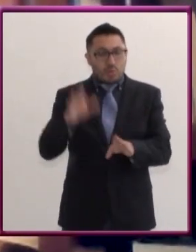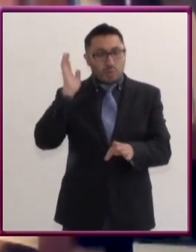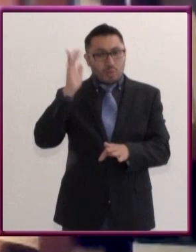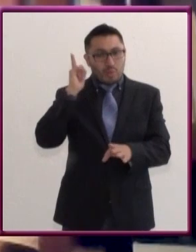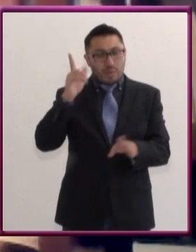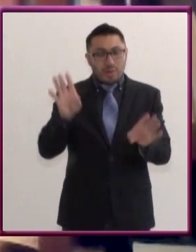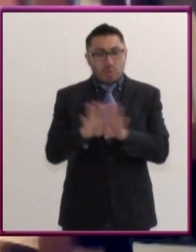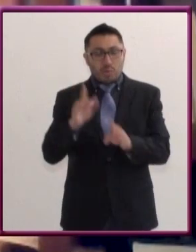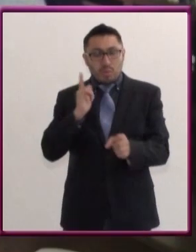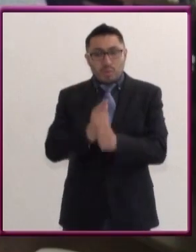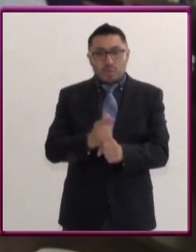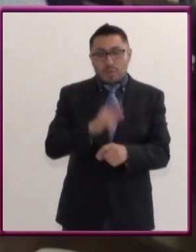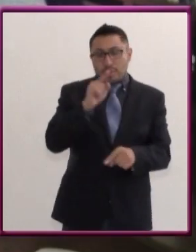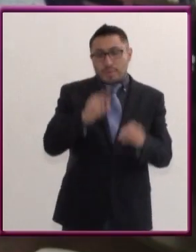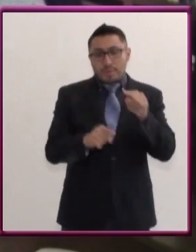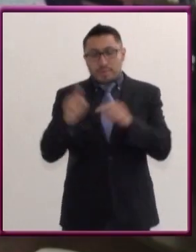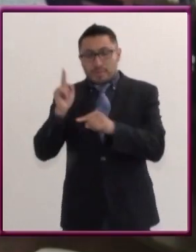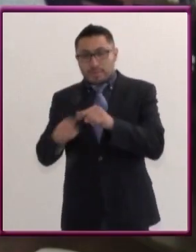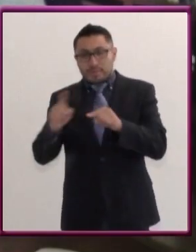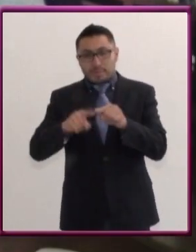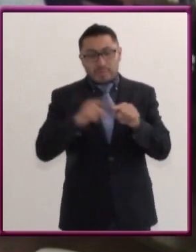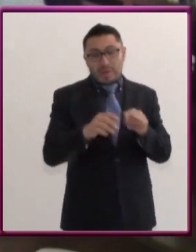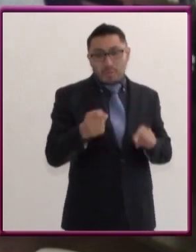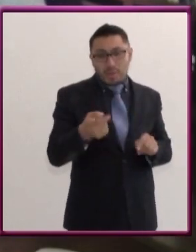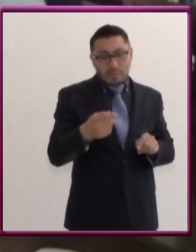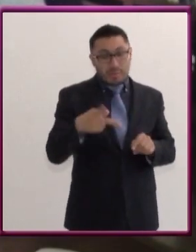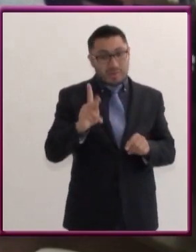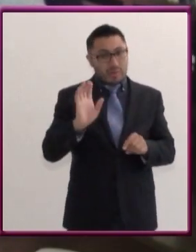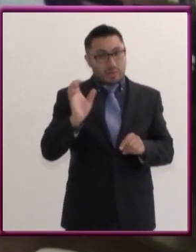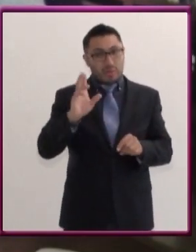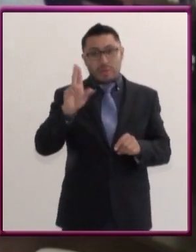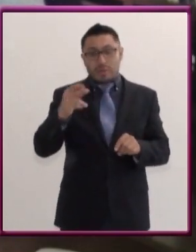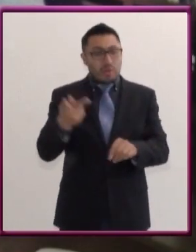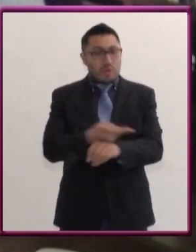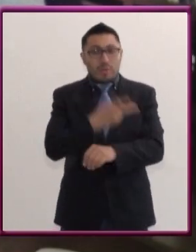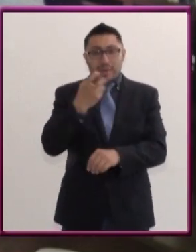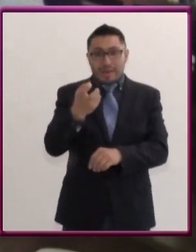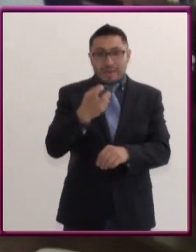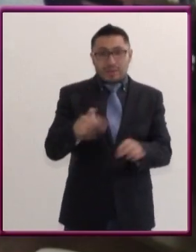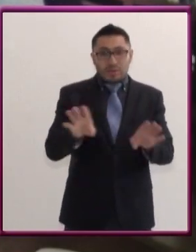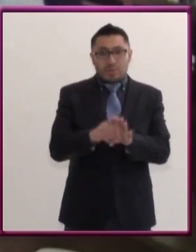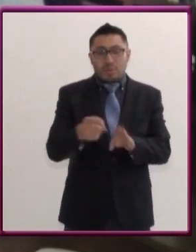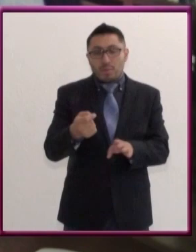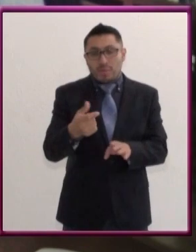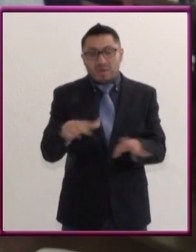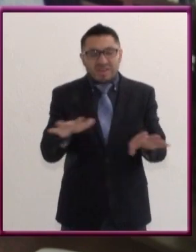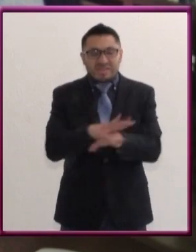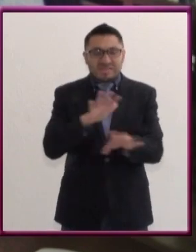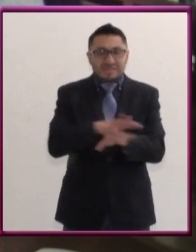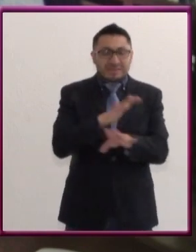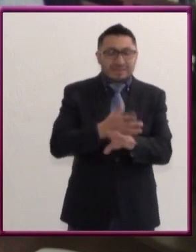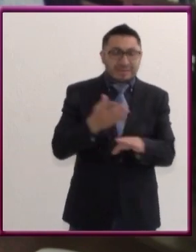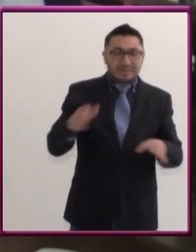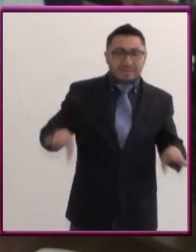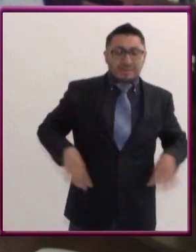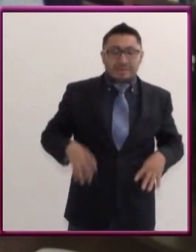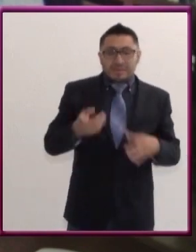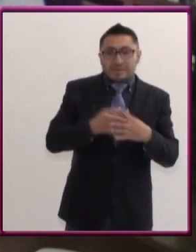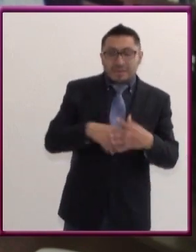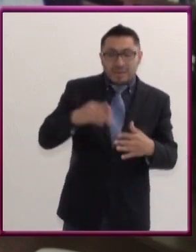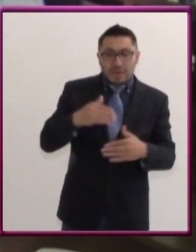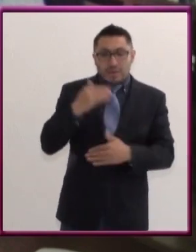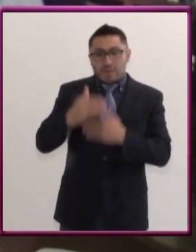que variaran poco. Pues cuando no ocurre eso, cuando con pequeñas perturbaciones de las condiciones iniciales, a